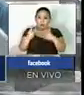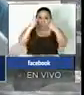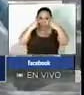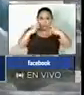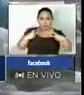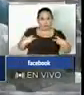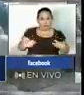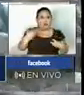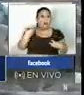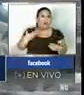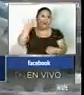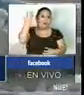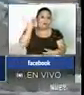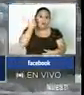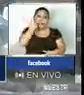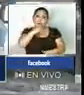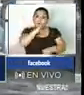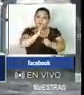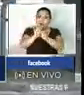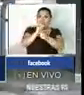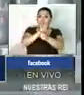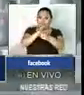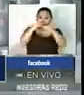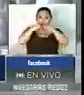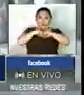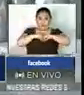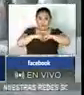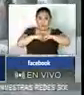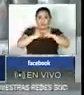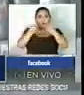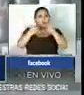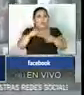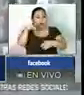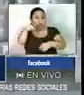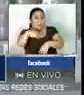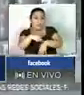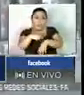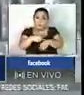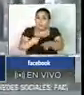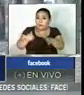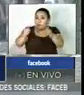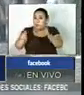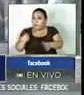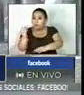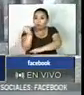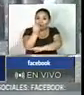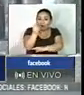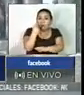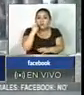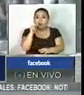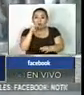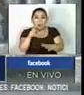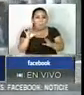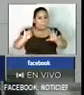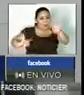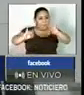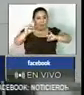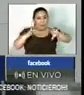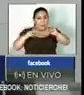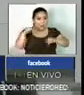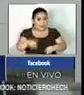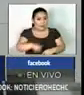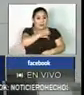al ser diagnosticado con COVID-19. En medio de la pandemia y un aumento de casos de contagios en El Salvador,